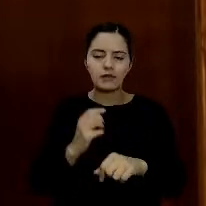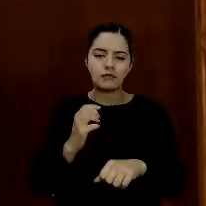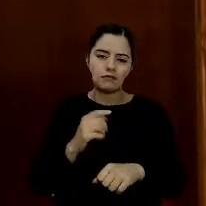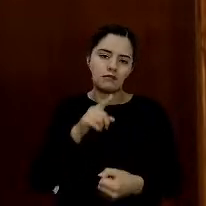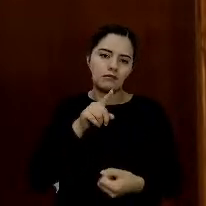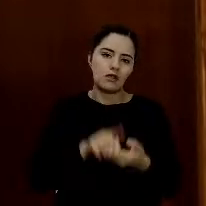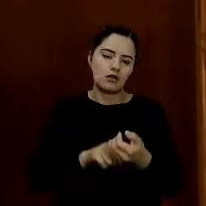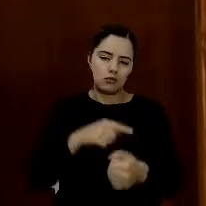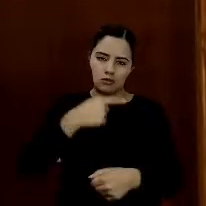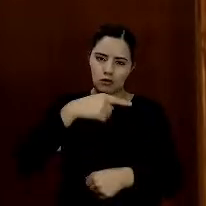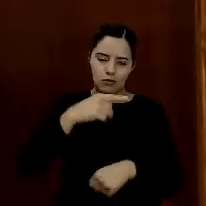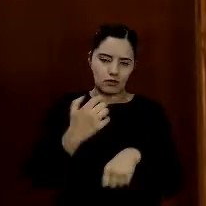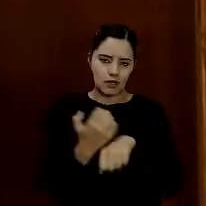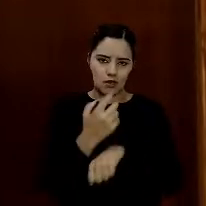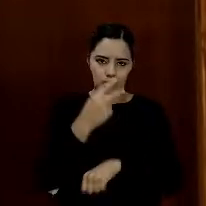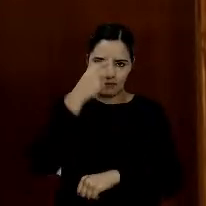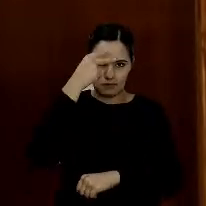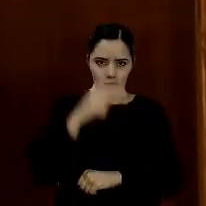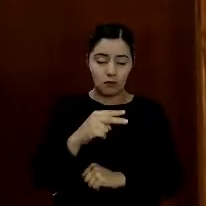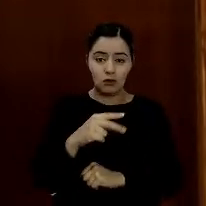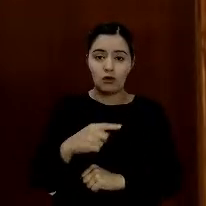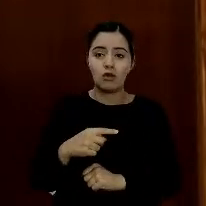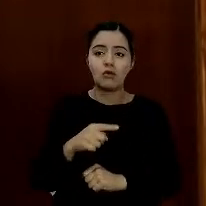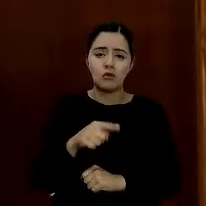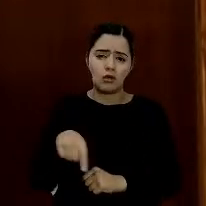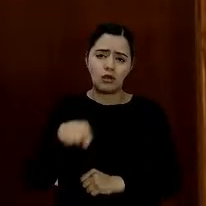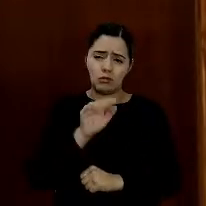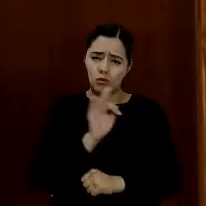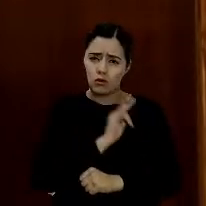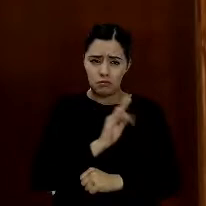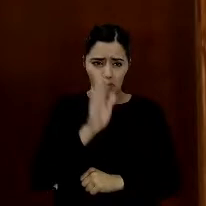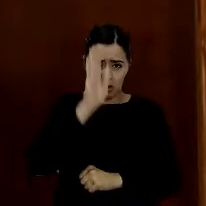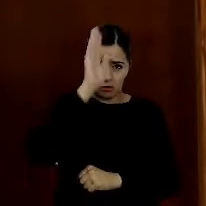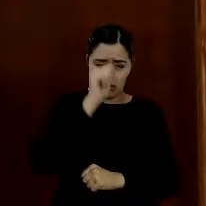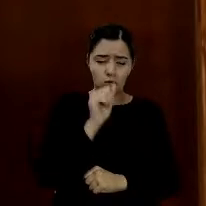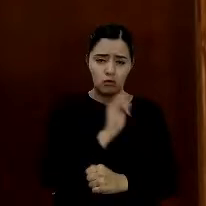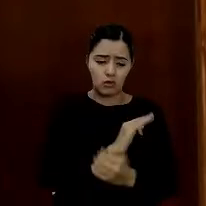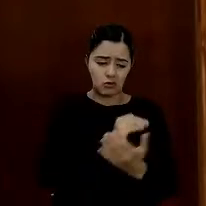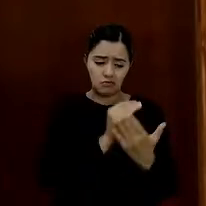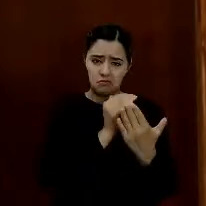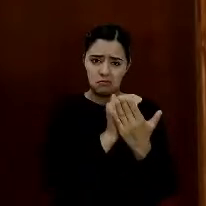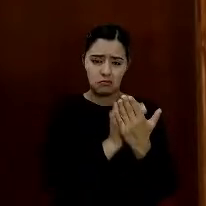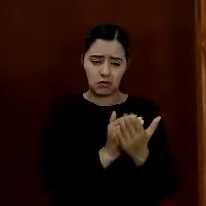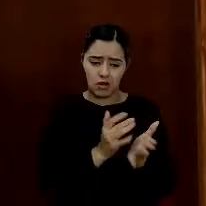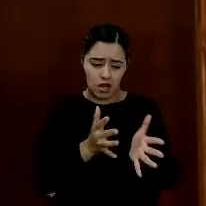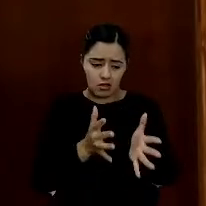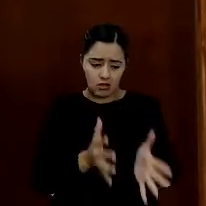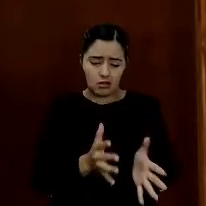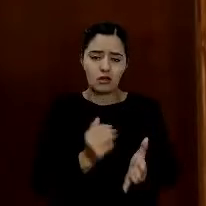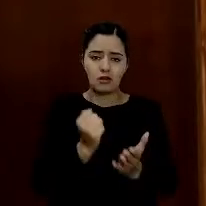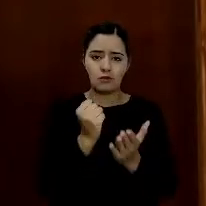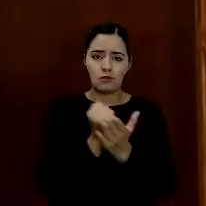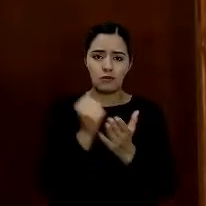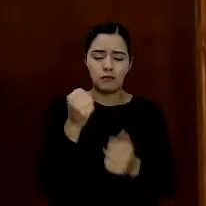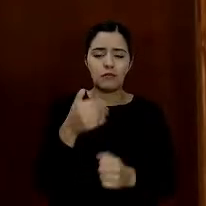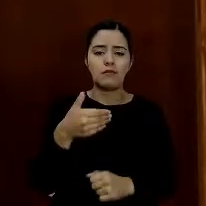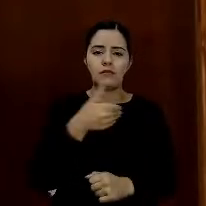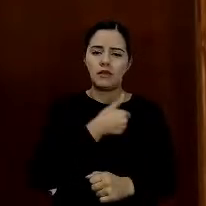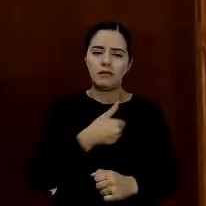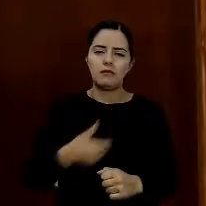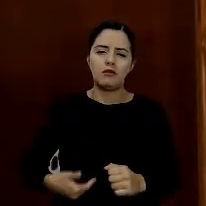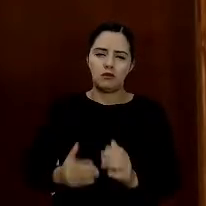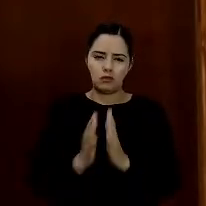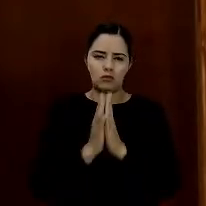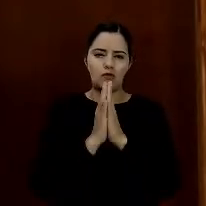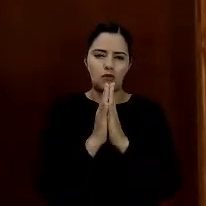de estimarlo conveniente, se apruebe en sus términos. Presidente, solicito se integre al